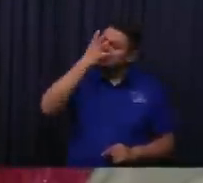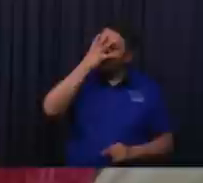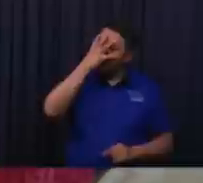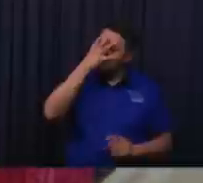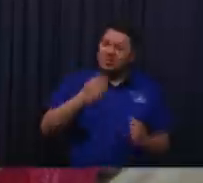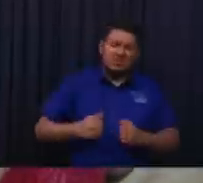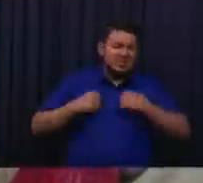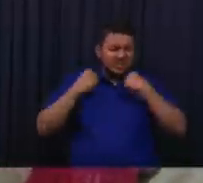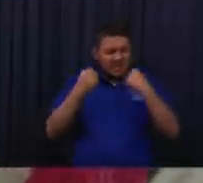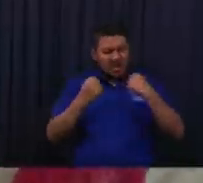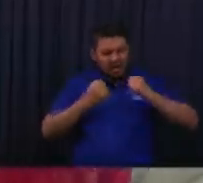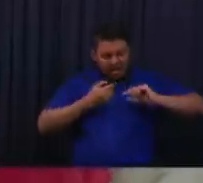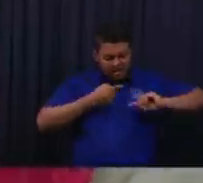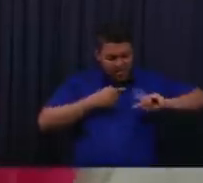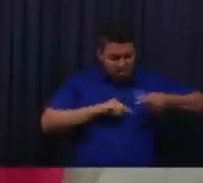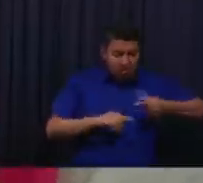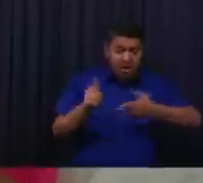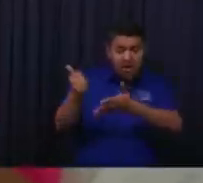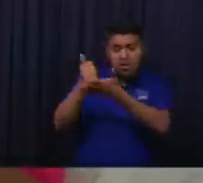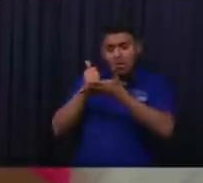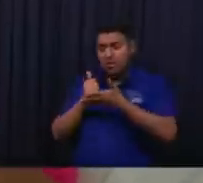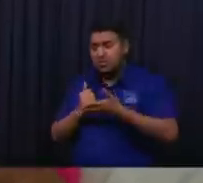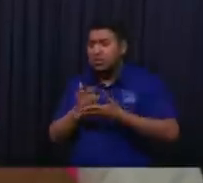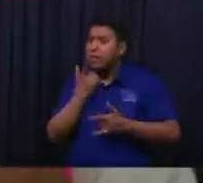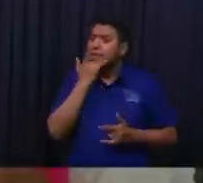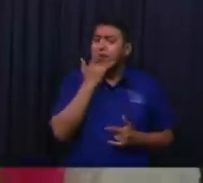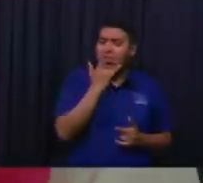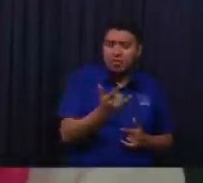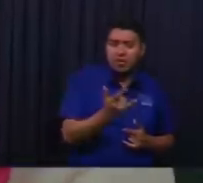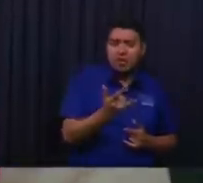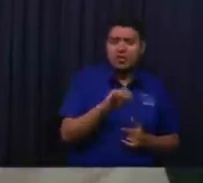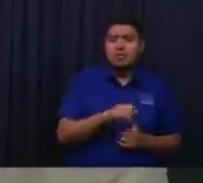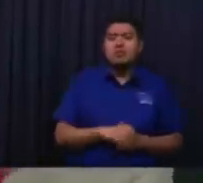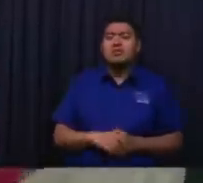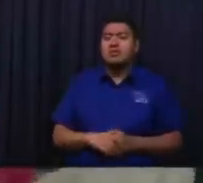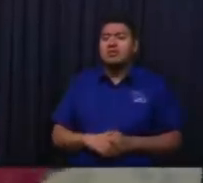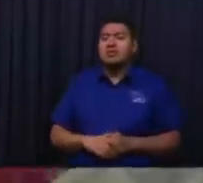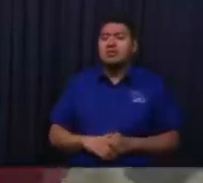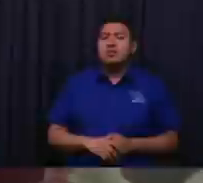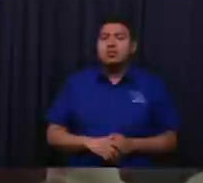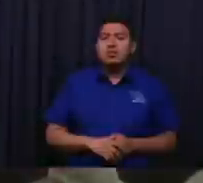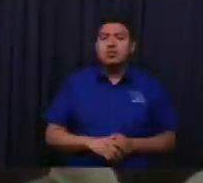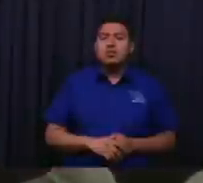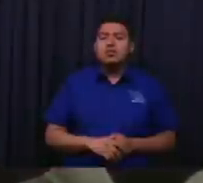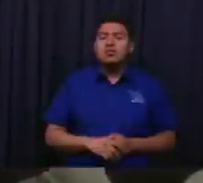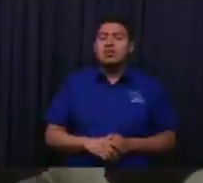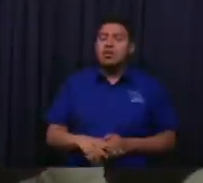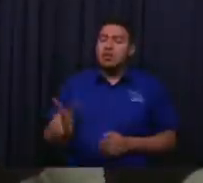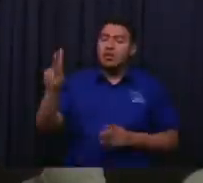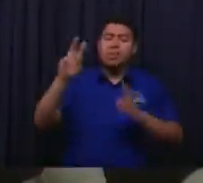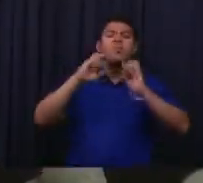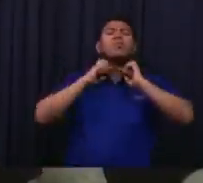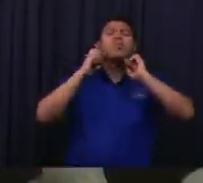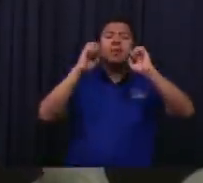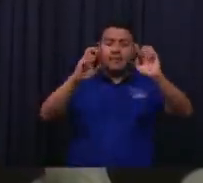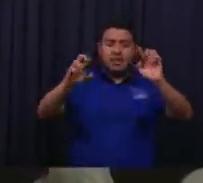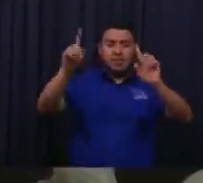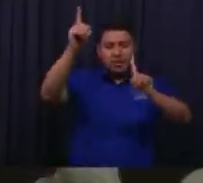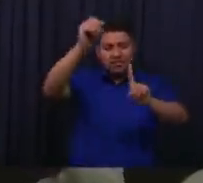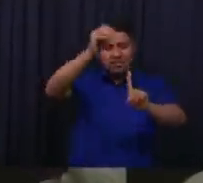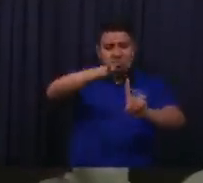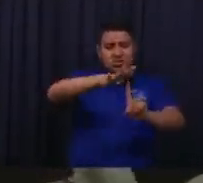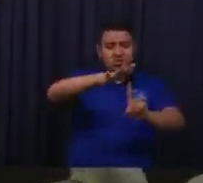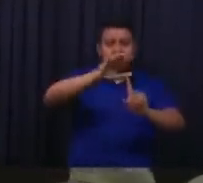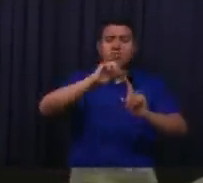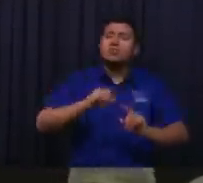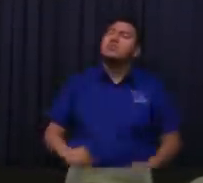y ayúdanos a perdonar a los que nos ofenden, en el nombre de Jesús, y a proclamar incluso una bendición sobre